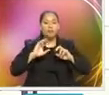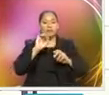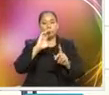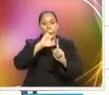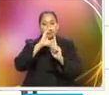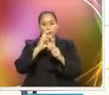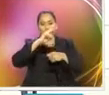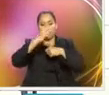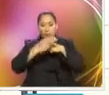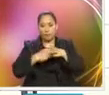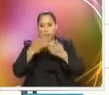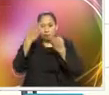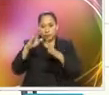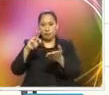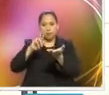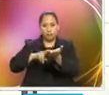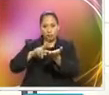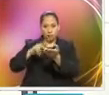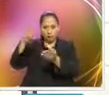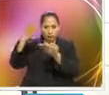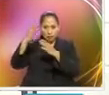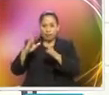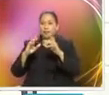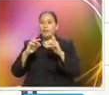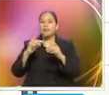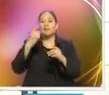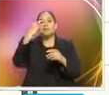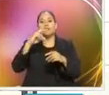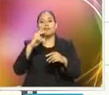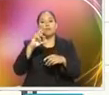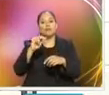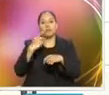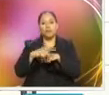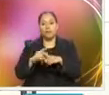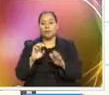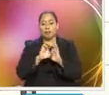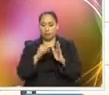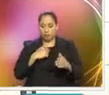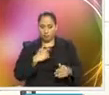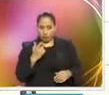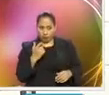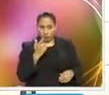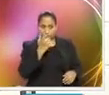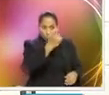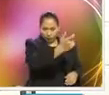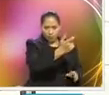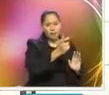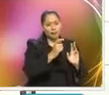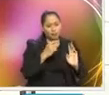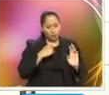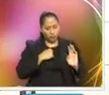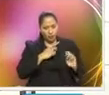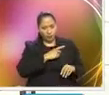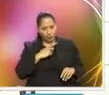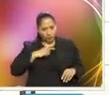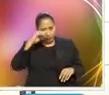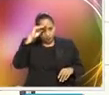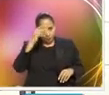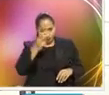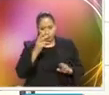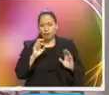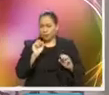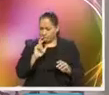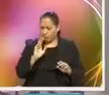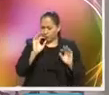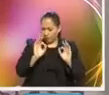Comisión Nacional Bancaria y de Valores para que no haya un riesgo. Entonces, si tú vas a invertir, tienes que considerar esas cosas, ¿no? Ok,